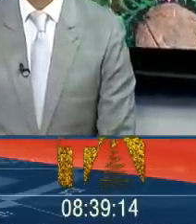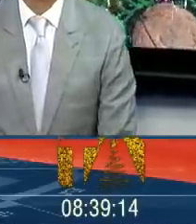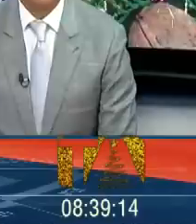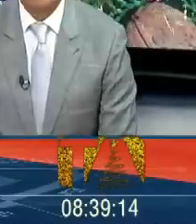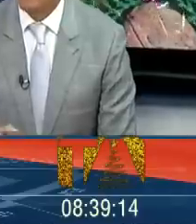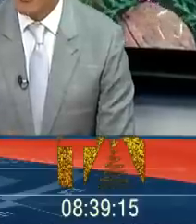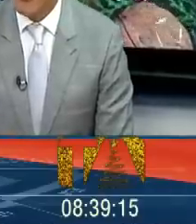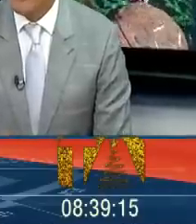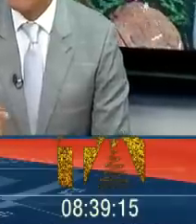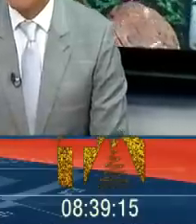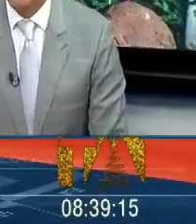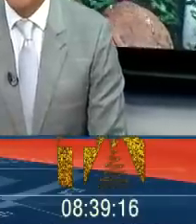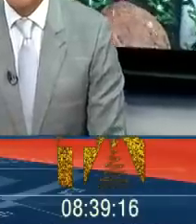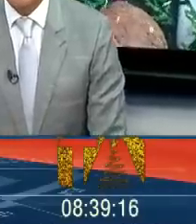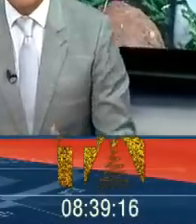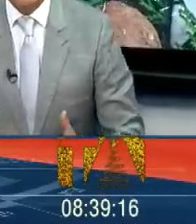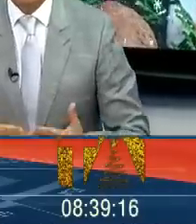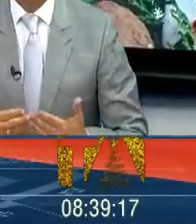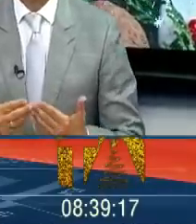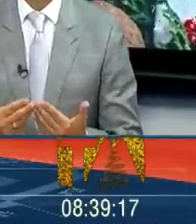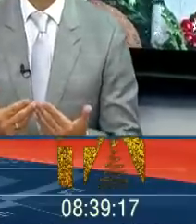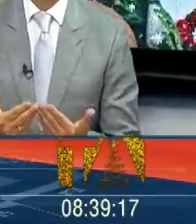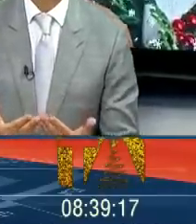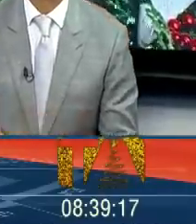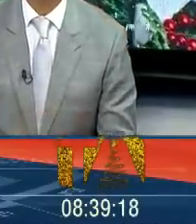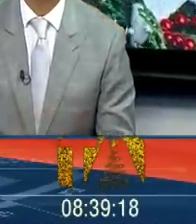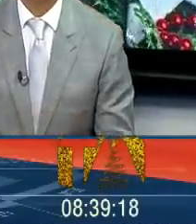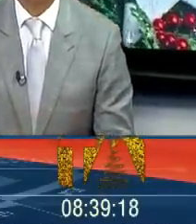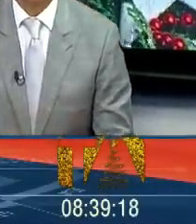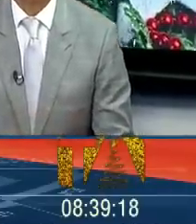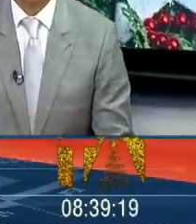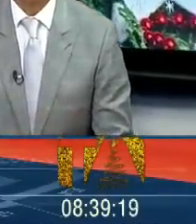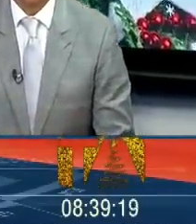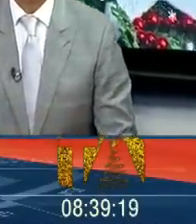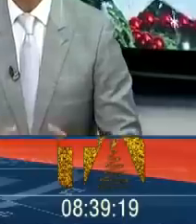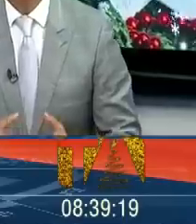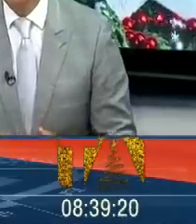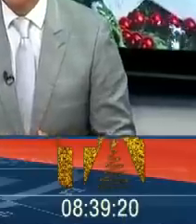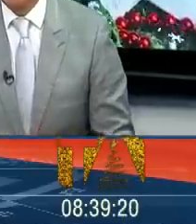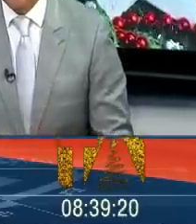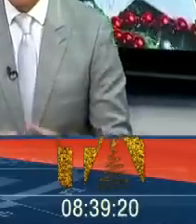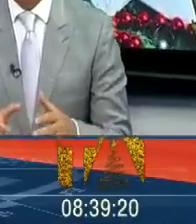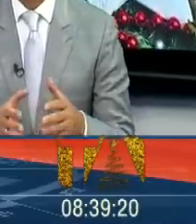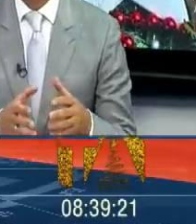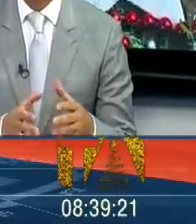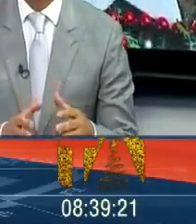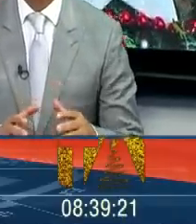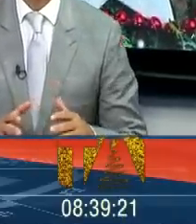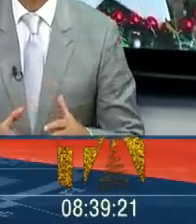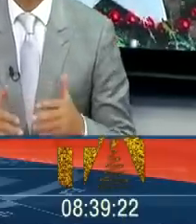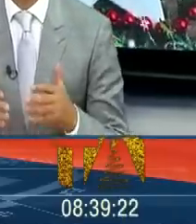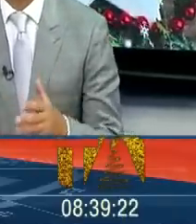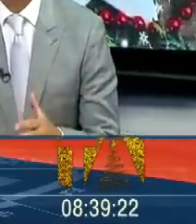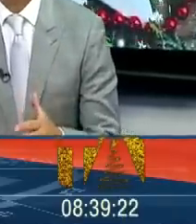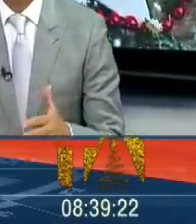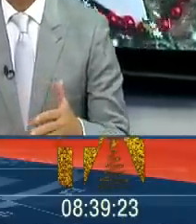las organizaciones locales e internacionales las que están brindando apoyo a las Islas Encantadas. Incluso organizaciones que ya